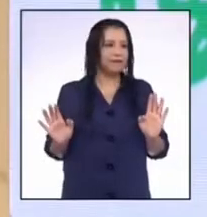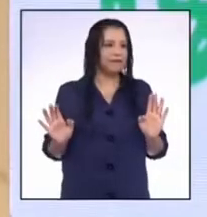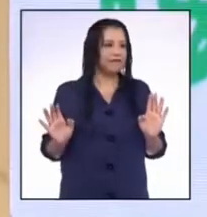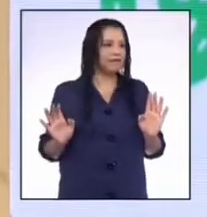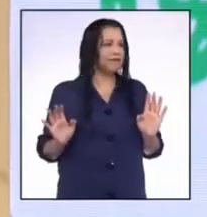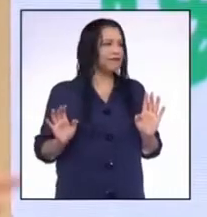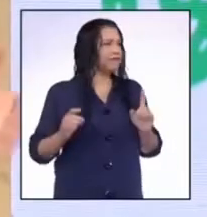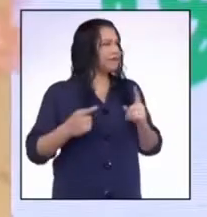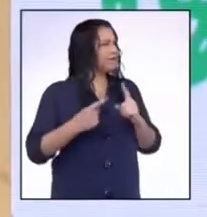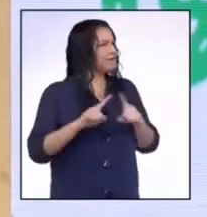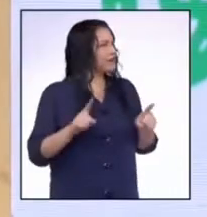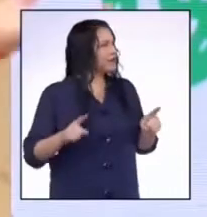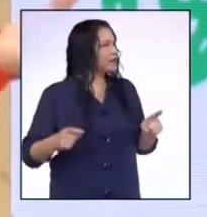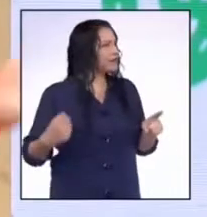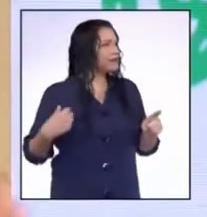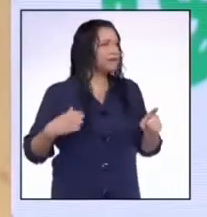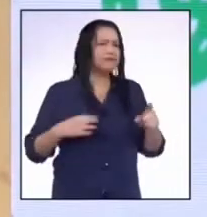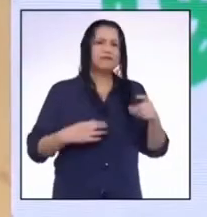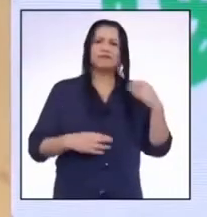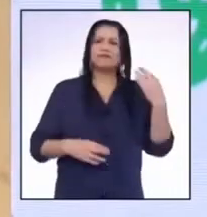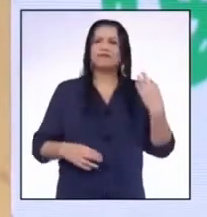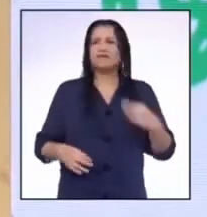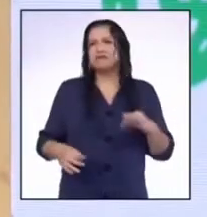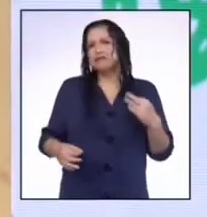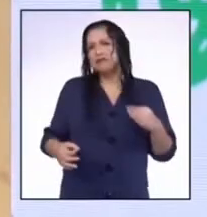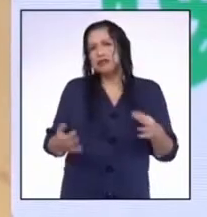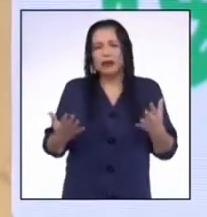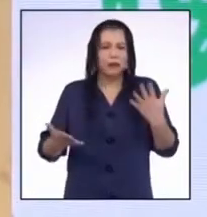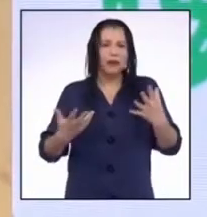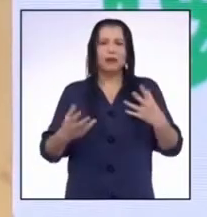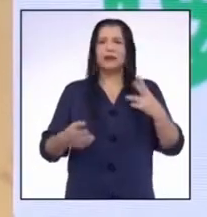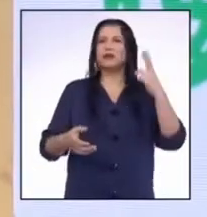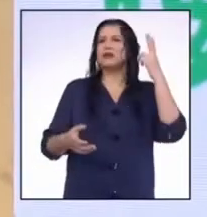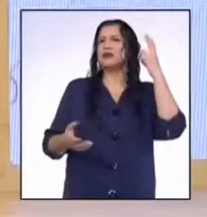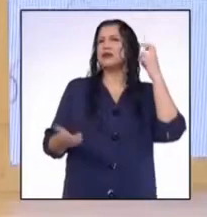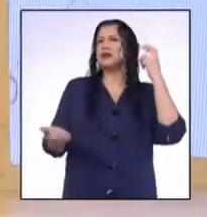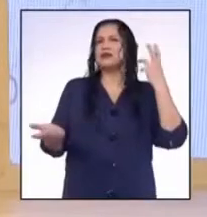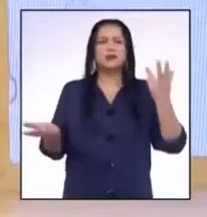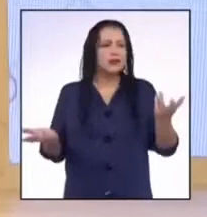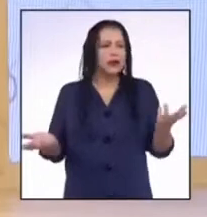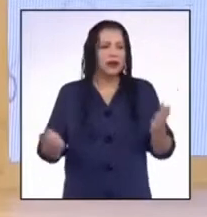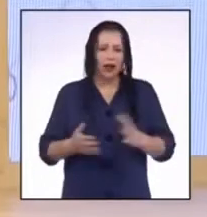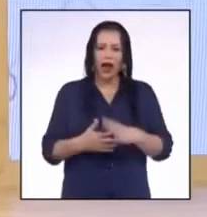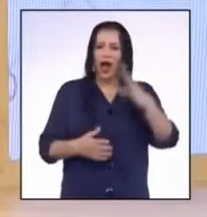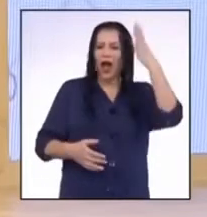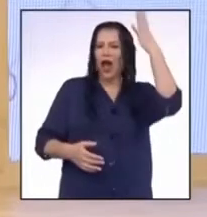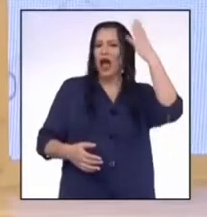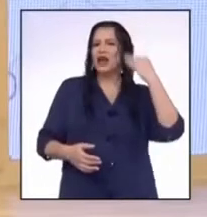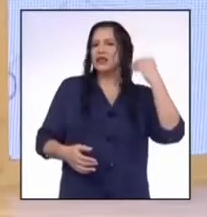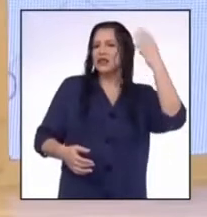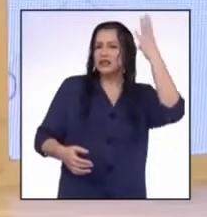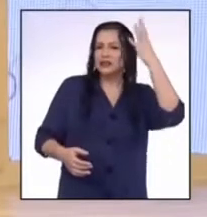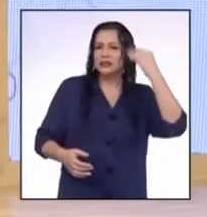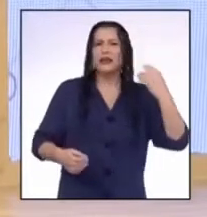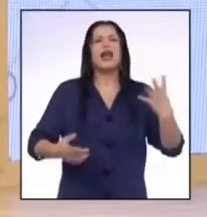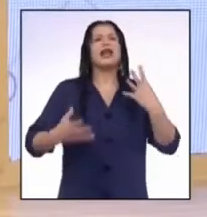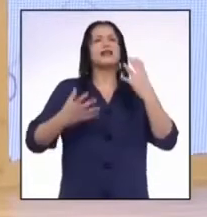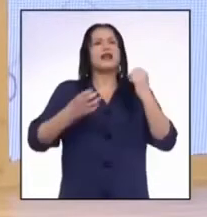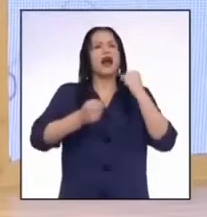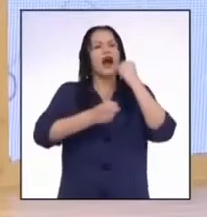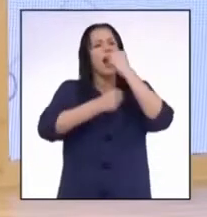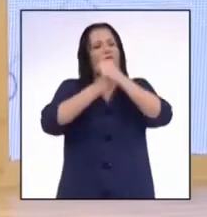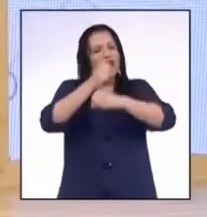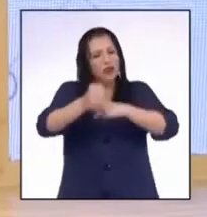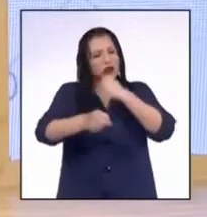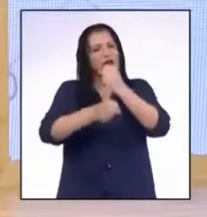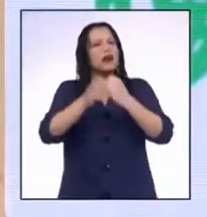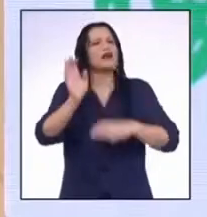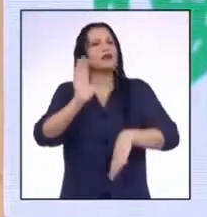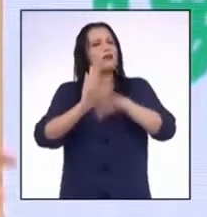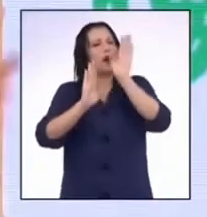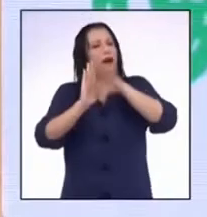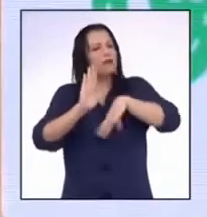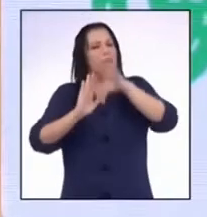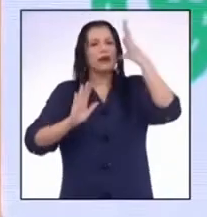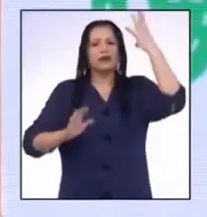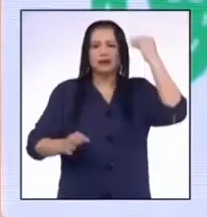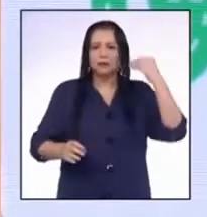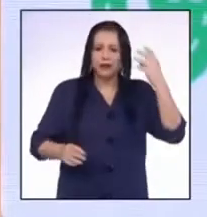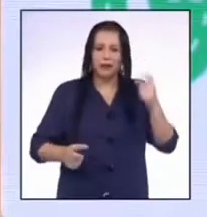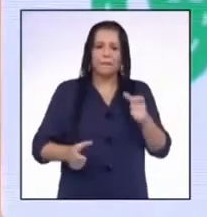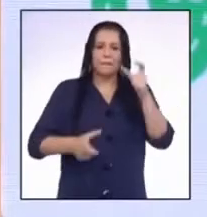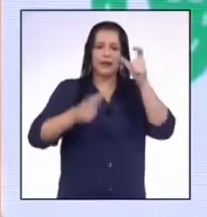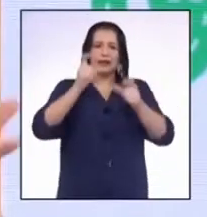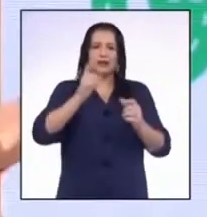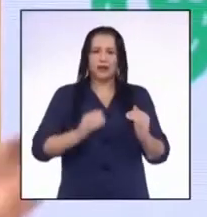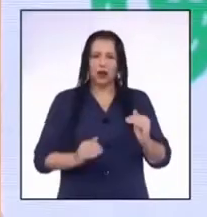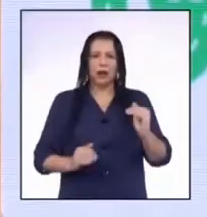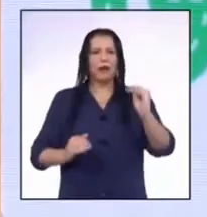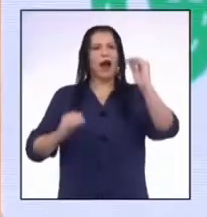Pero siempre, bueno, casi siempre hemos escuchado que la experiencia se gana con los años. O sea, que a más